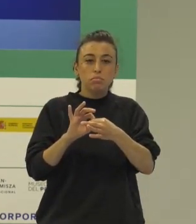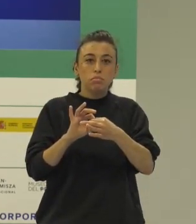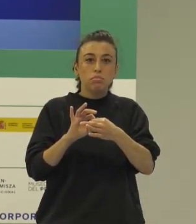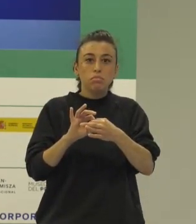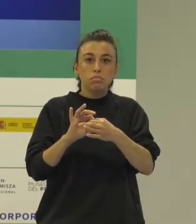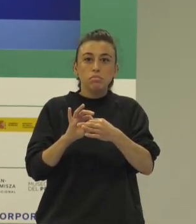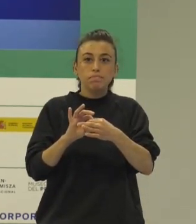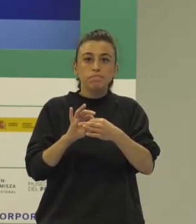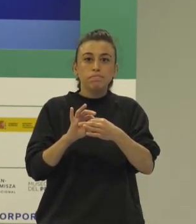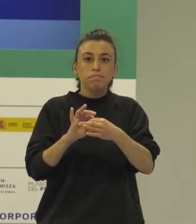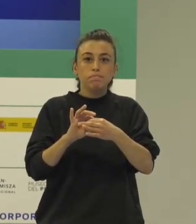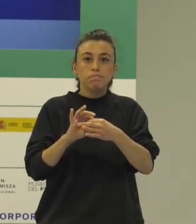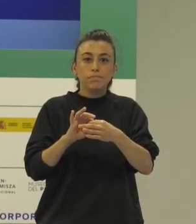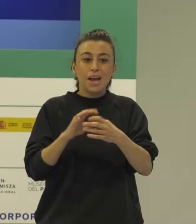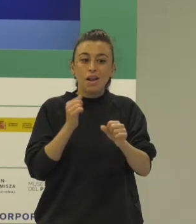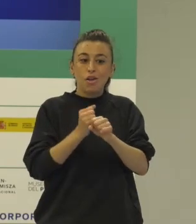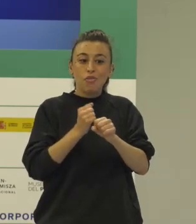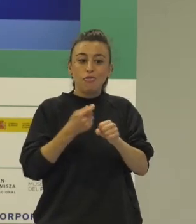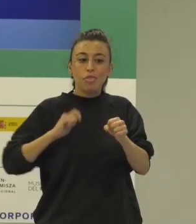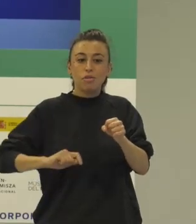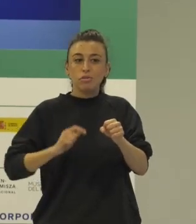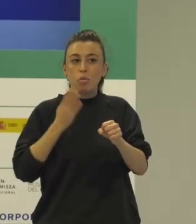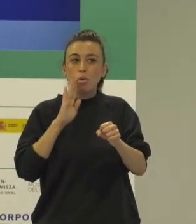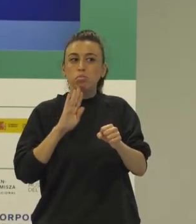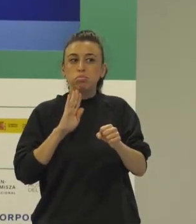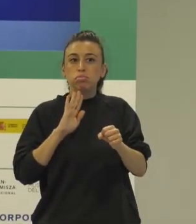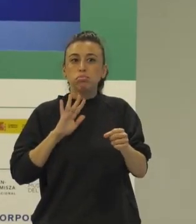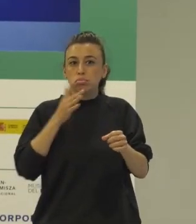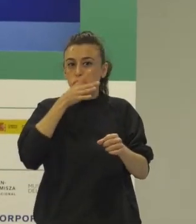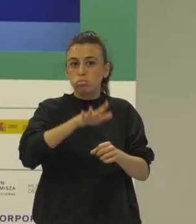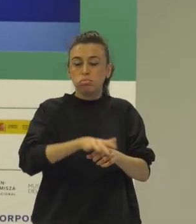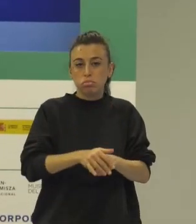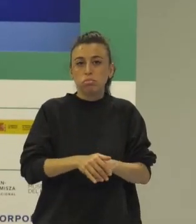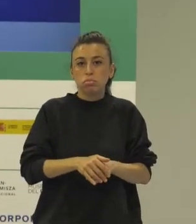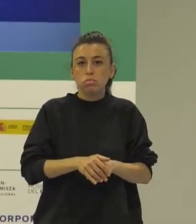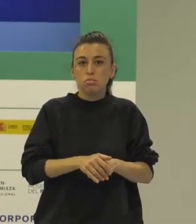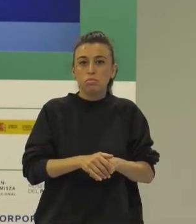y que está criminalizando el oficio y que está